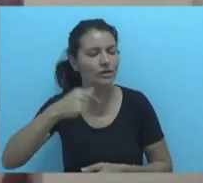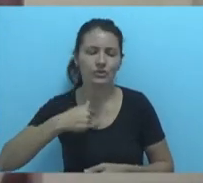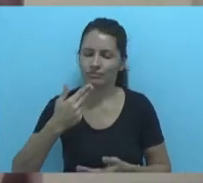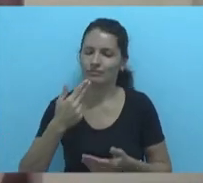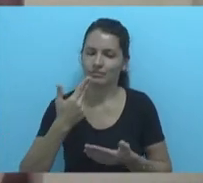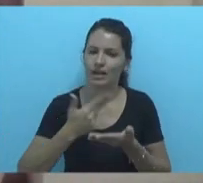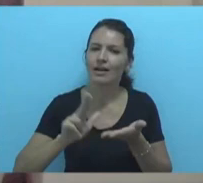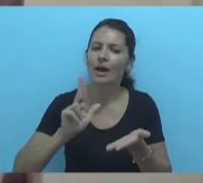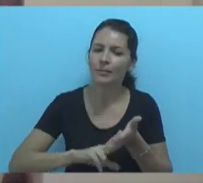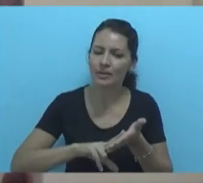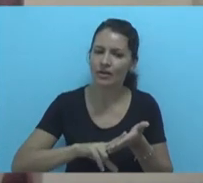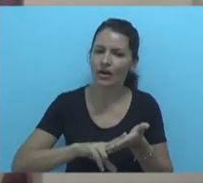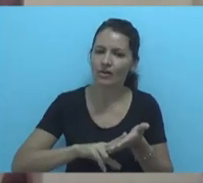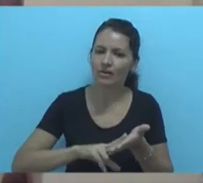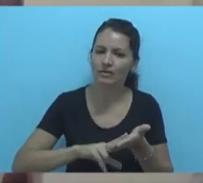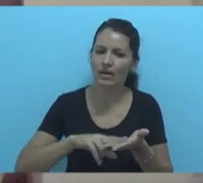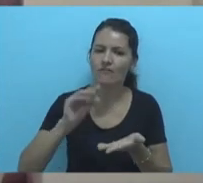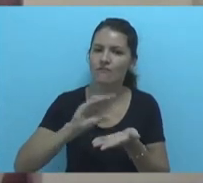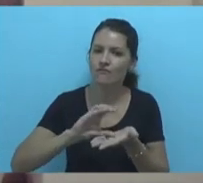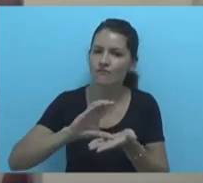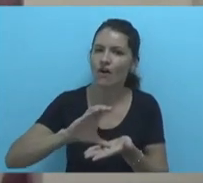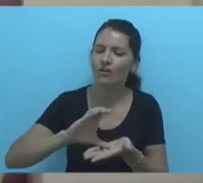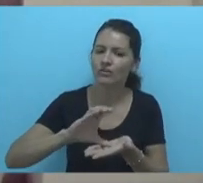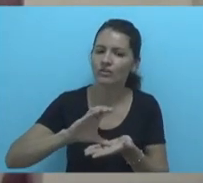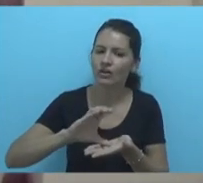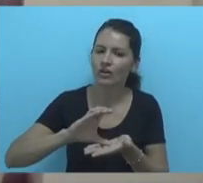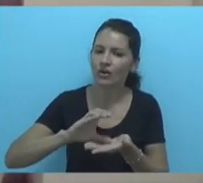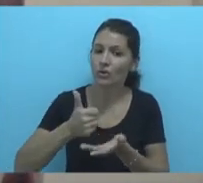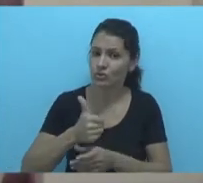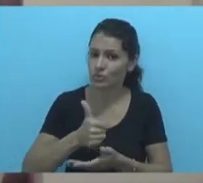recordar que el Fondo de Emergencia para el Transporte